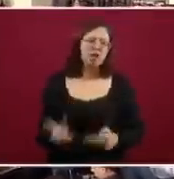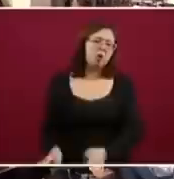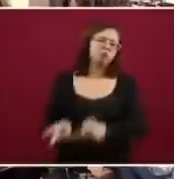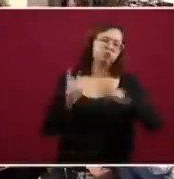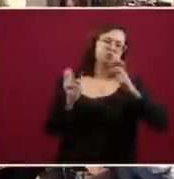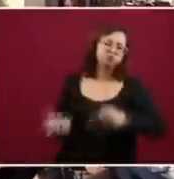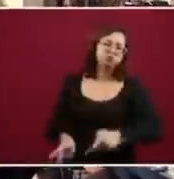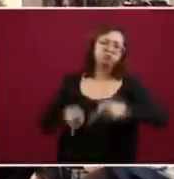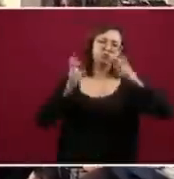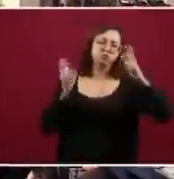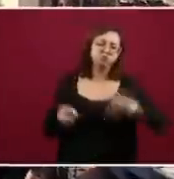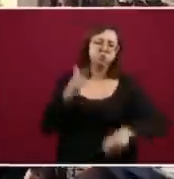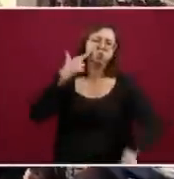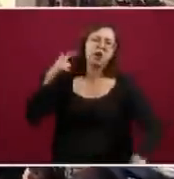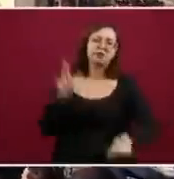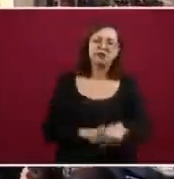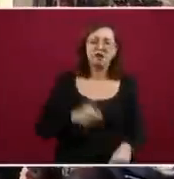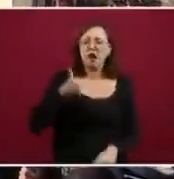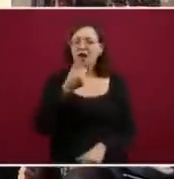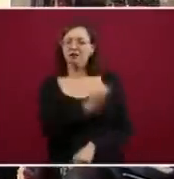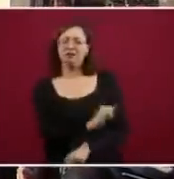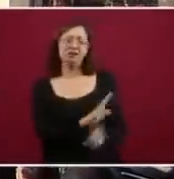de pillaje